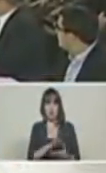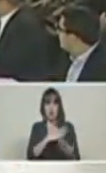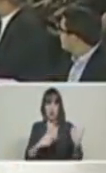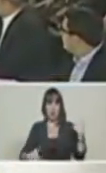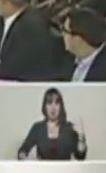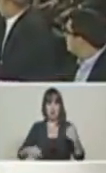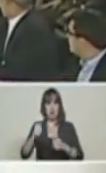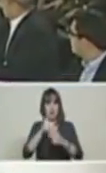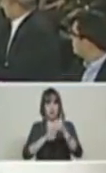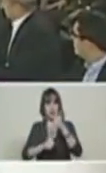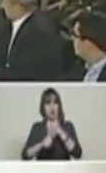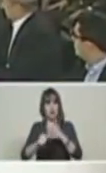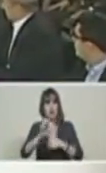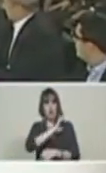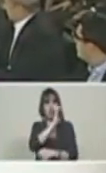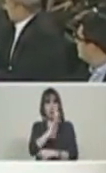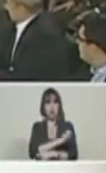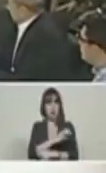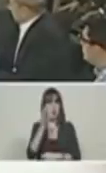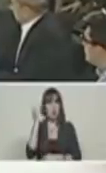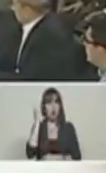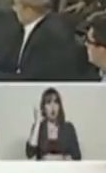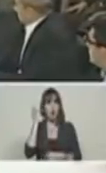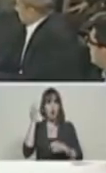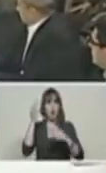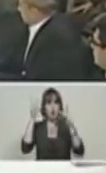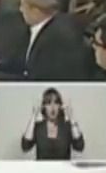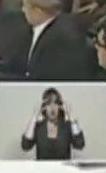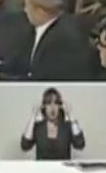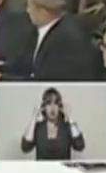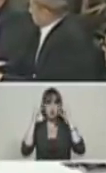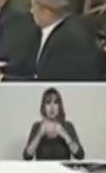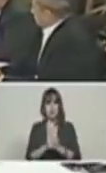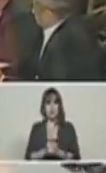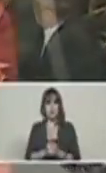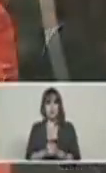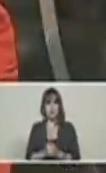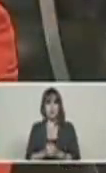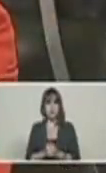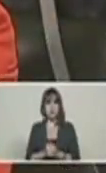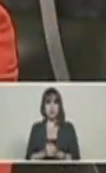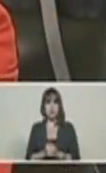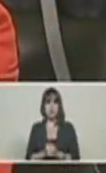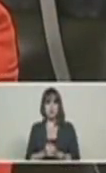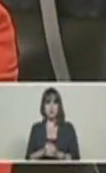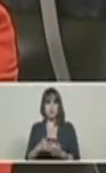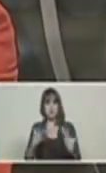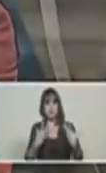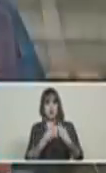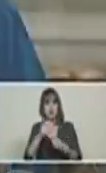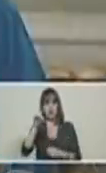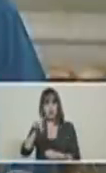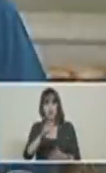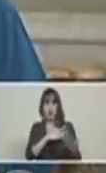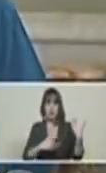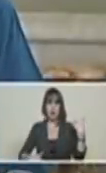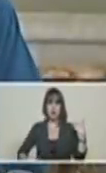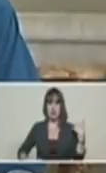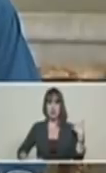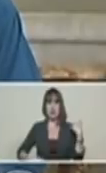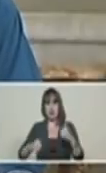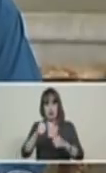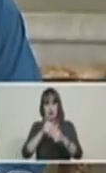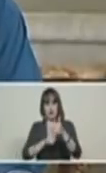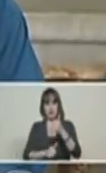ejecutiva, doctora Delcy Rodríguez, el compañero vicepresidente sectorial, ministro de Industria, Tarek